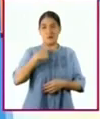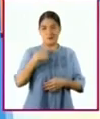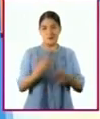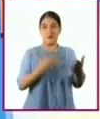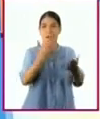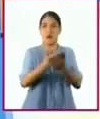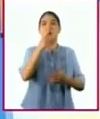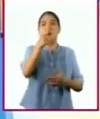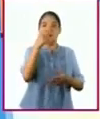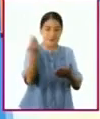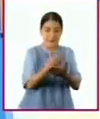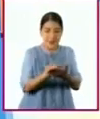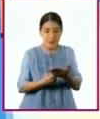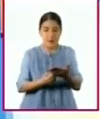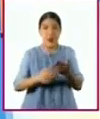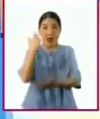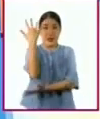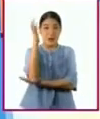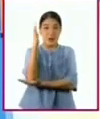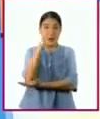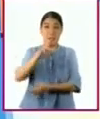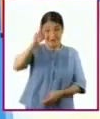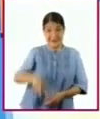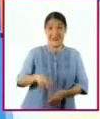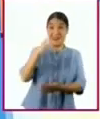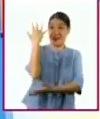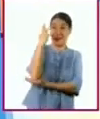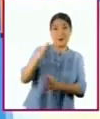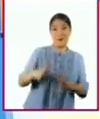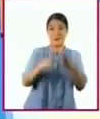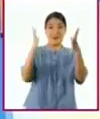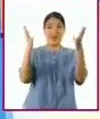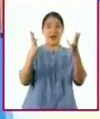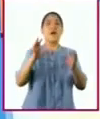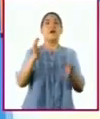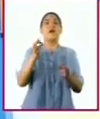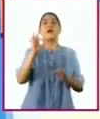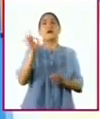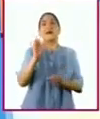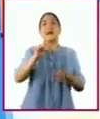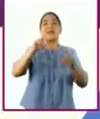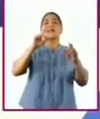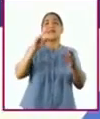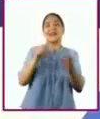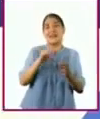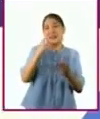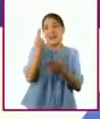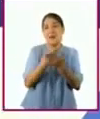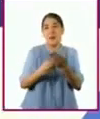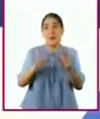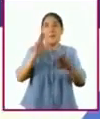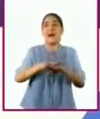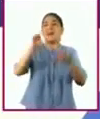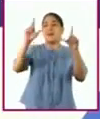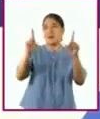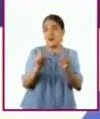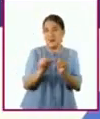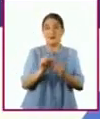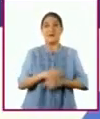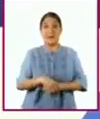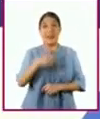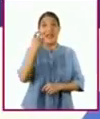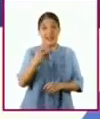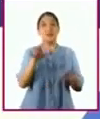dibujen un árbol, ¿lo dibujarían de tamaño real o harían una representación reducida? Para hacer este